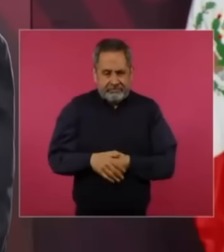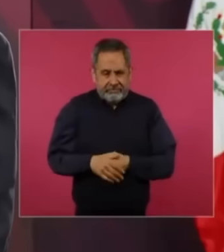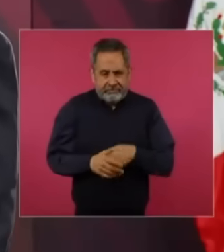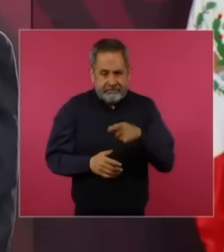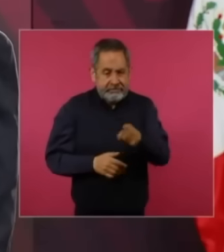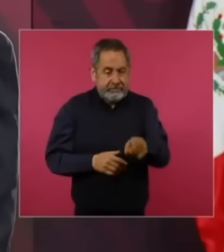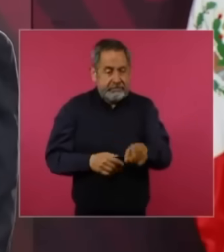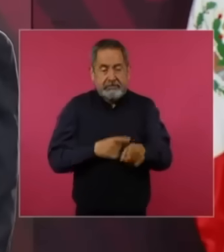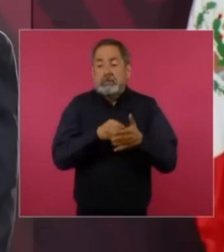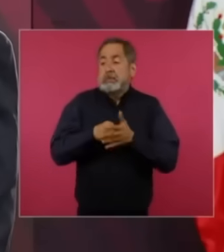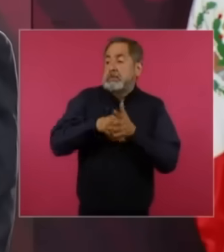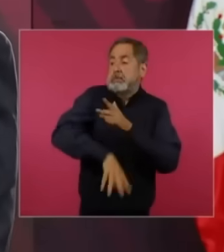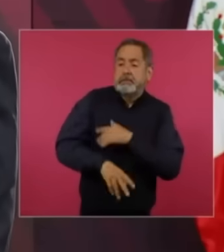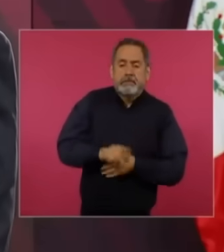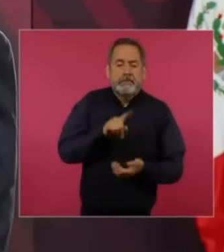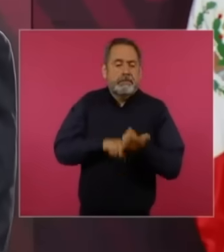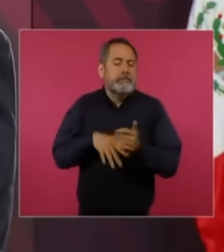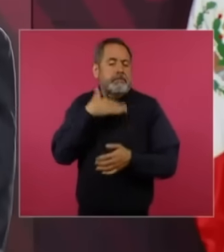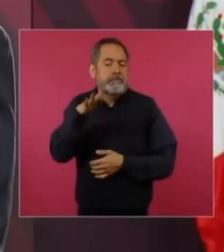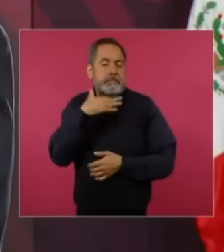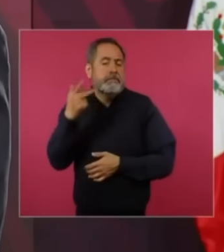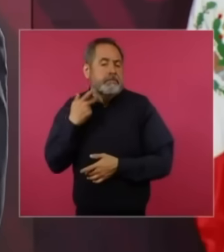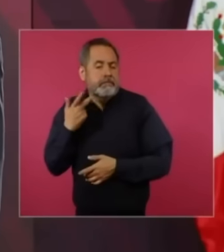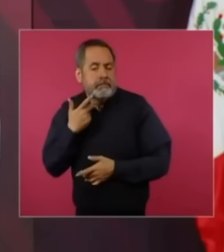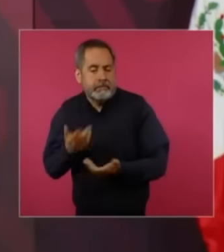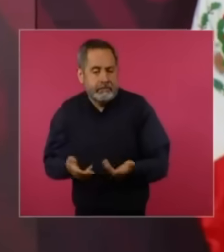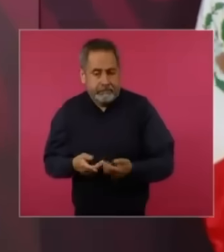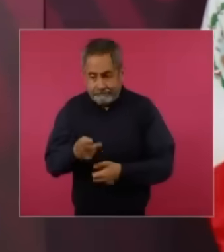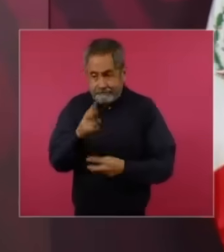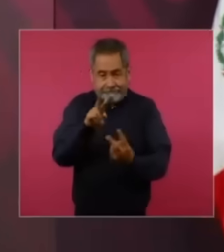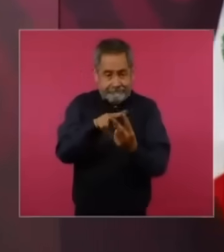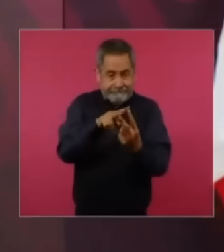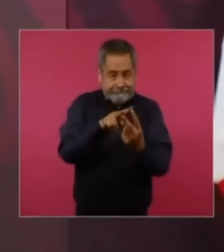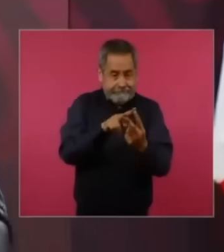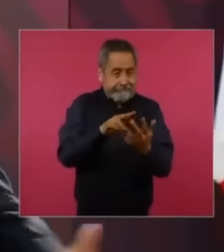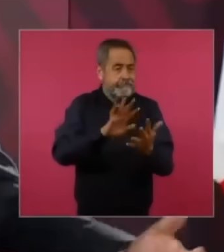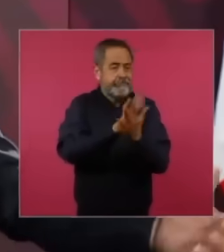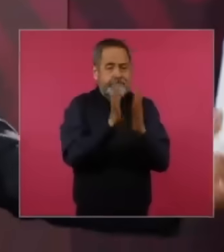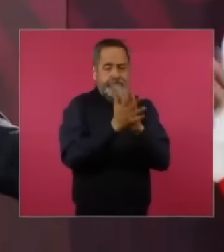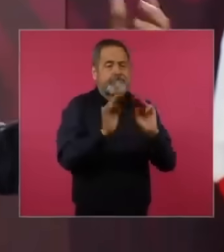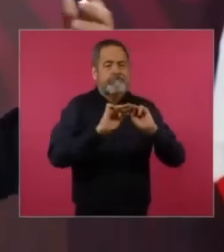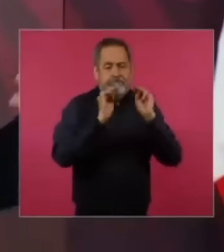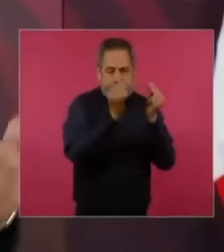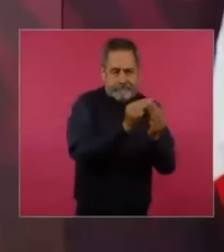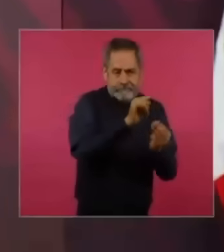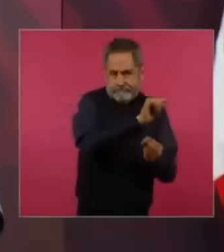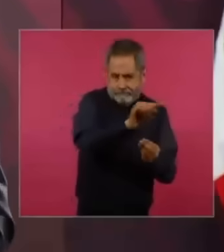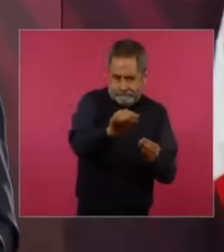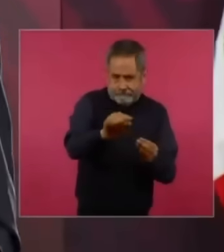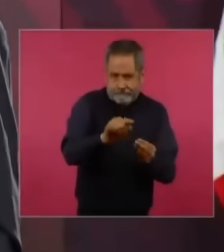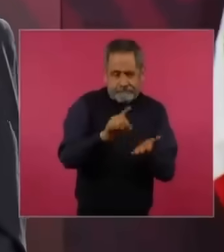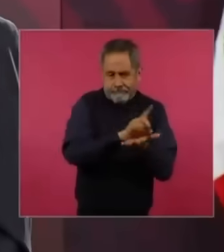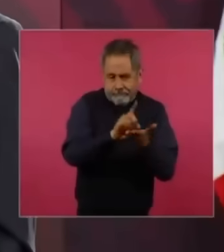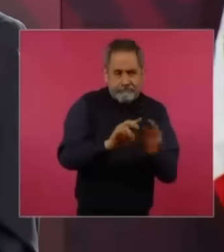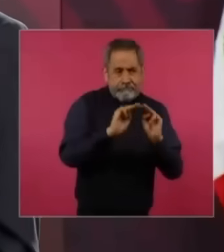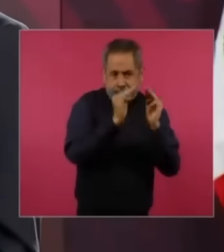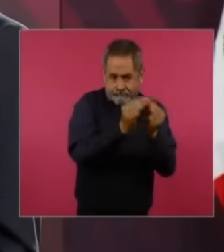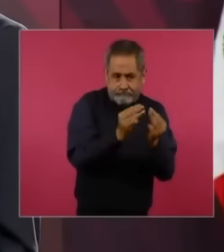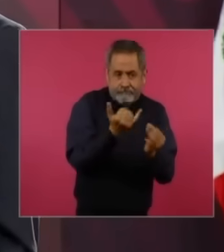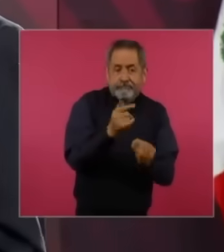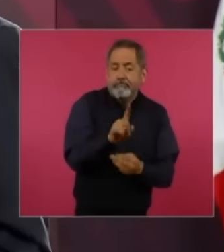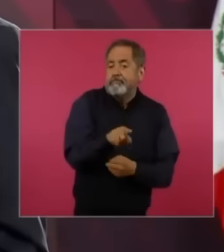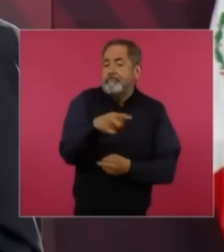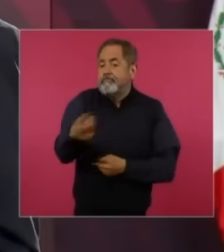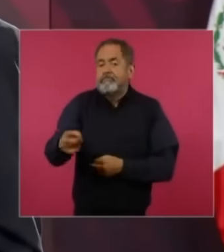cuello blanco porque pues son las dos las que tienen tomada